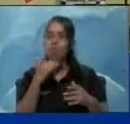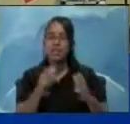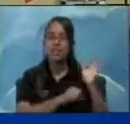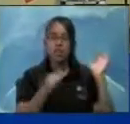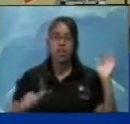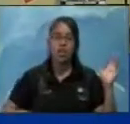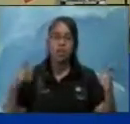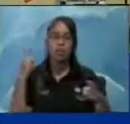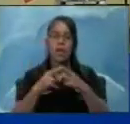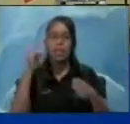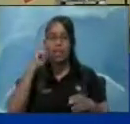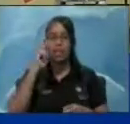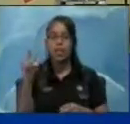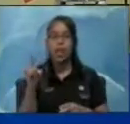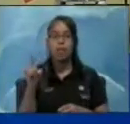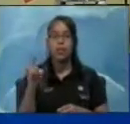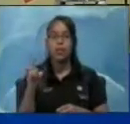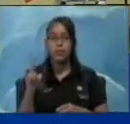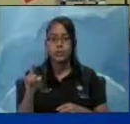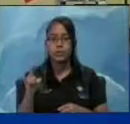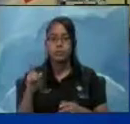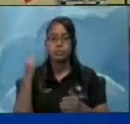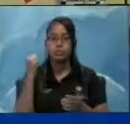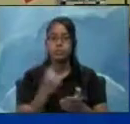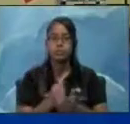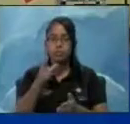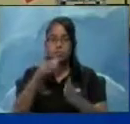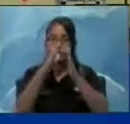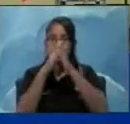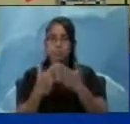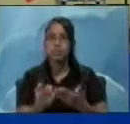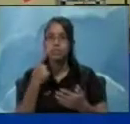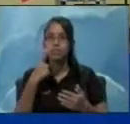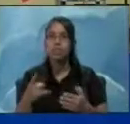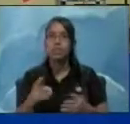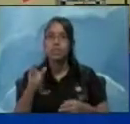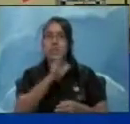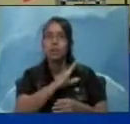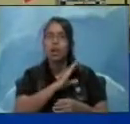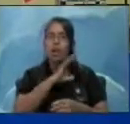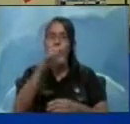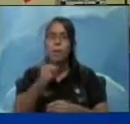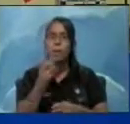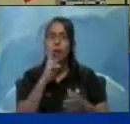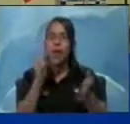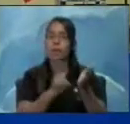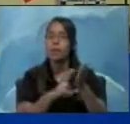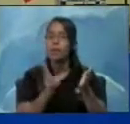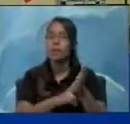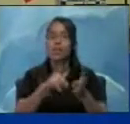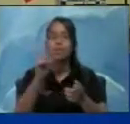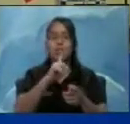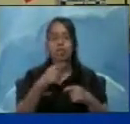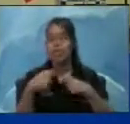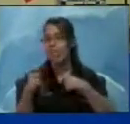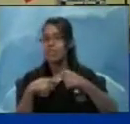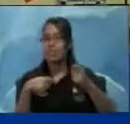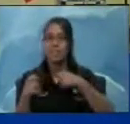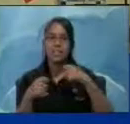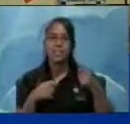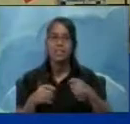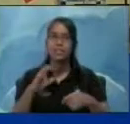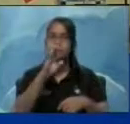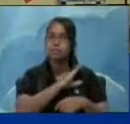señor reprenda al la Biblia dice compra la verdad y no la vendas